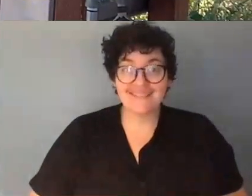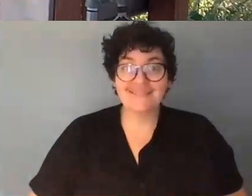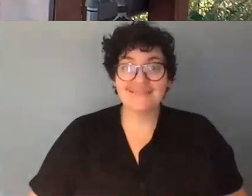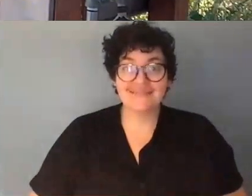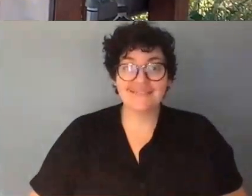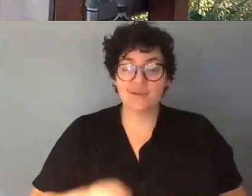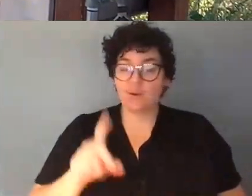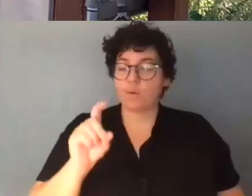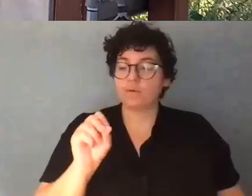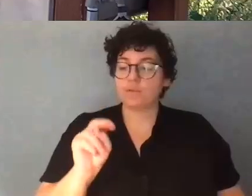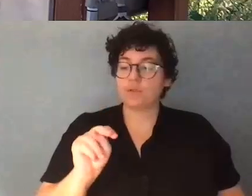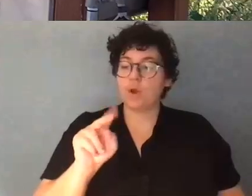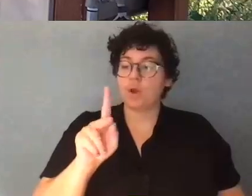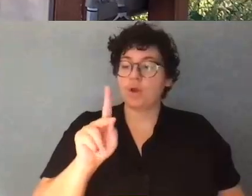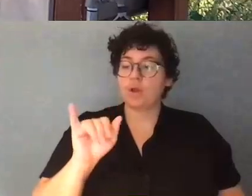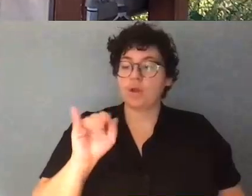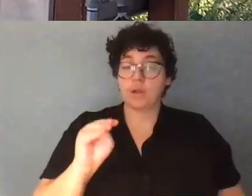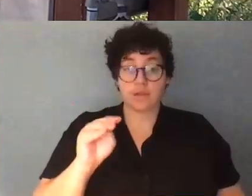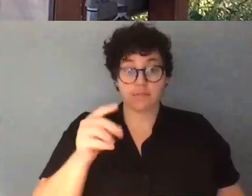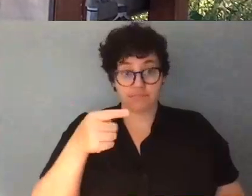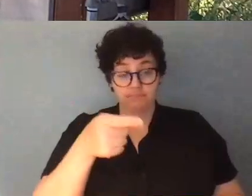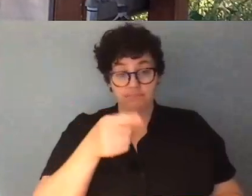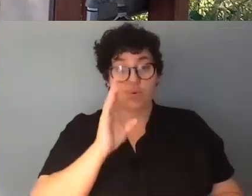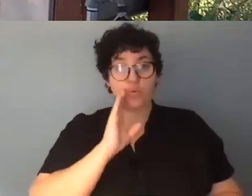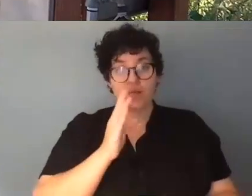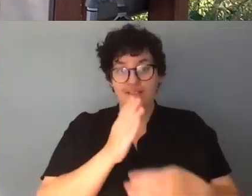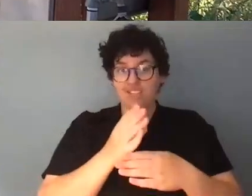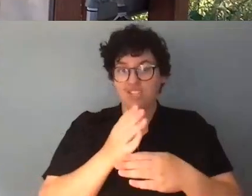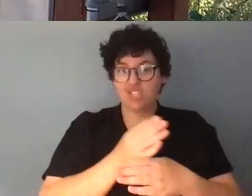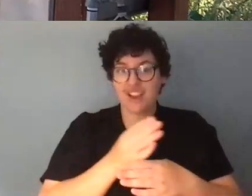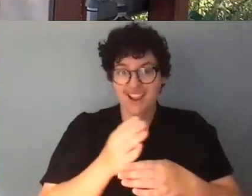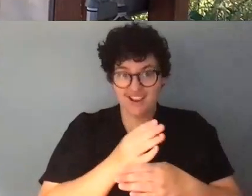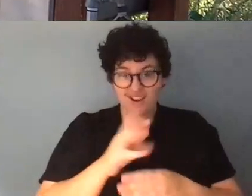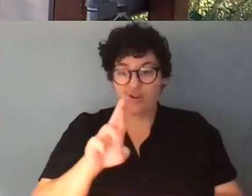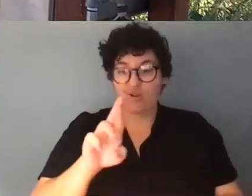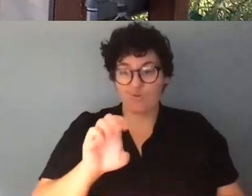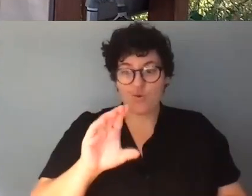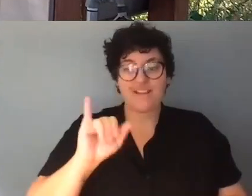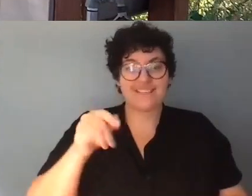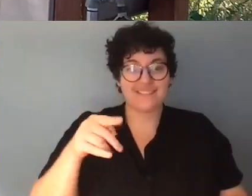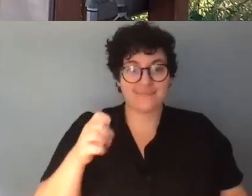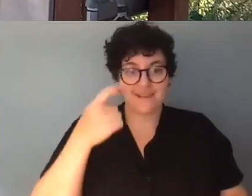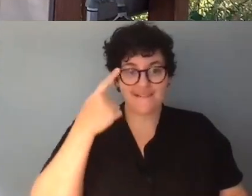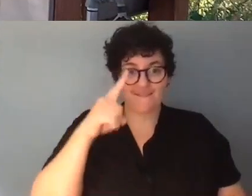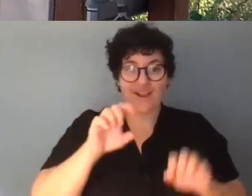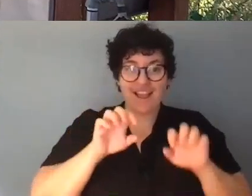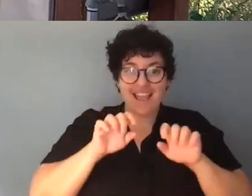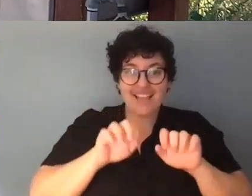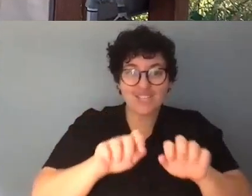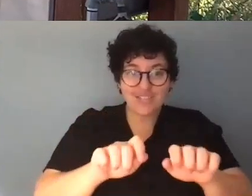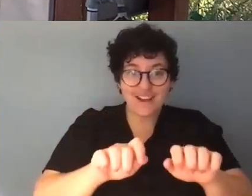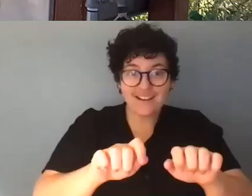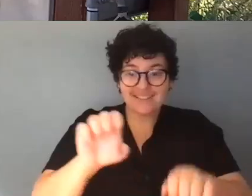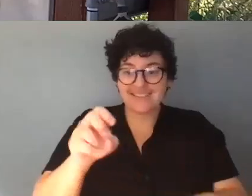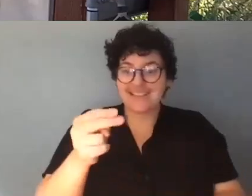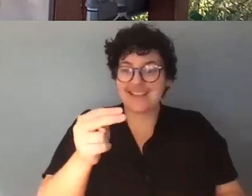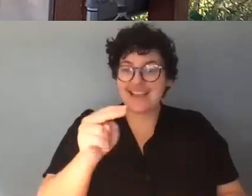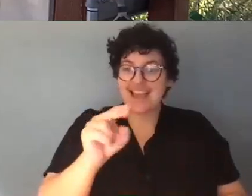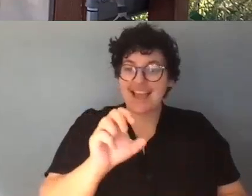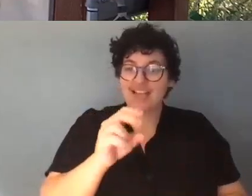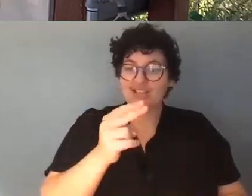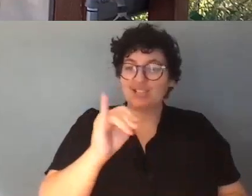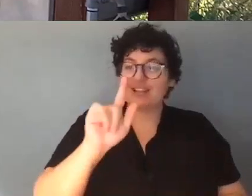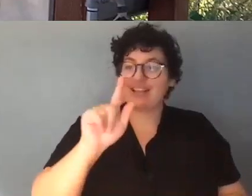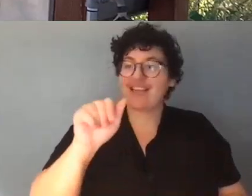las cosas que crecen aquí. Y ahora Don Kim nos va a compartir una receta de verdolagas,